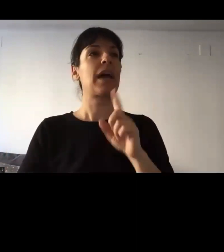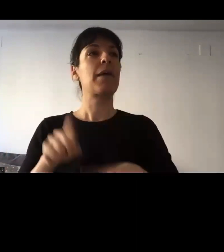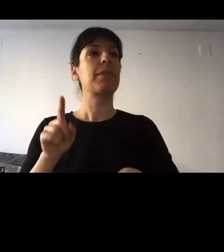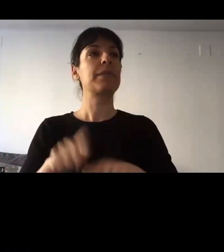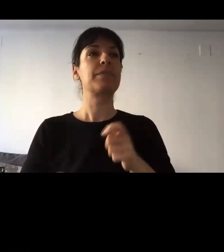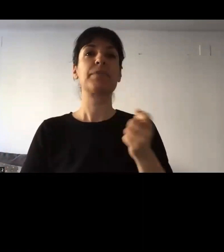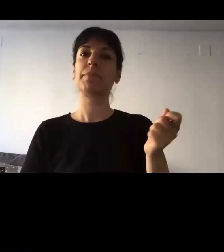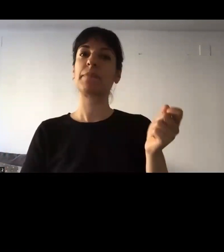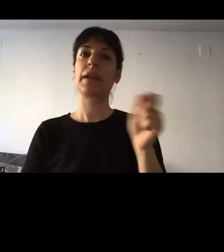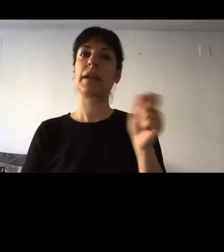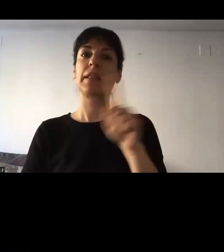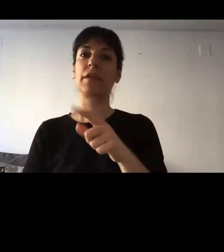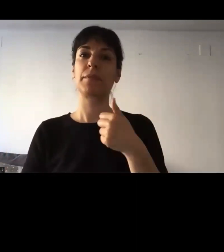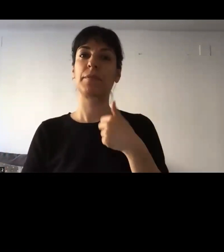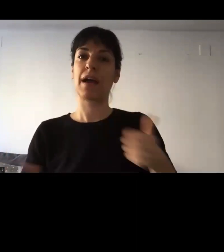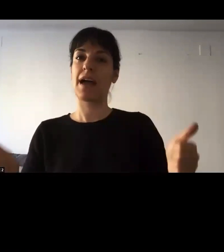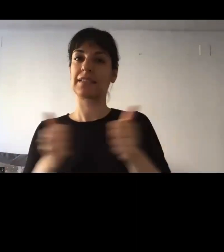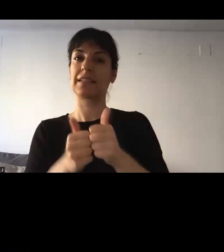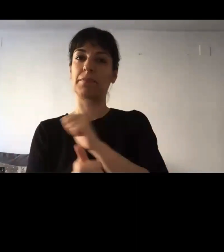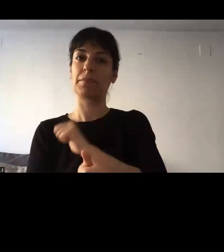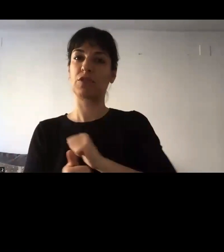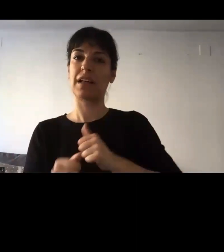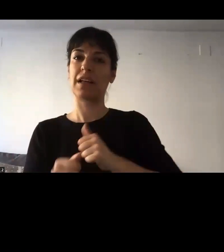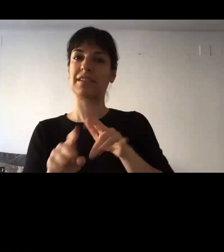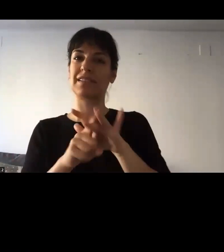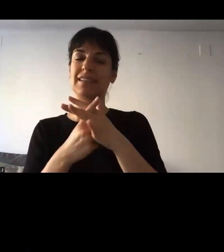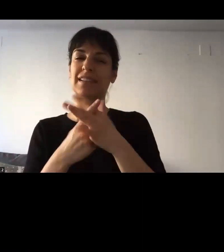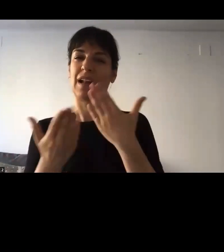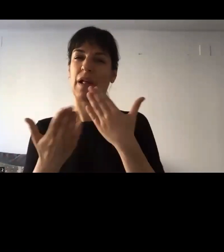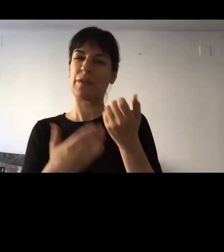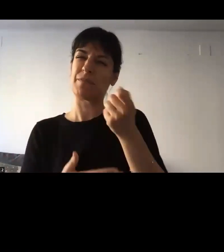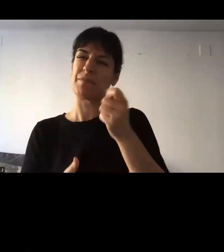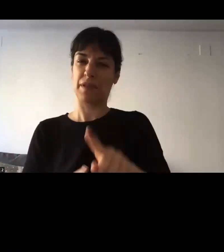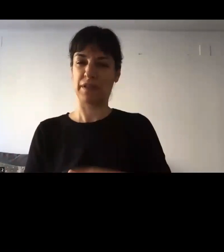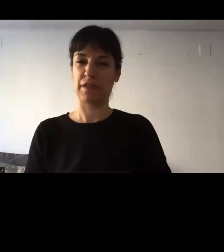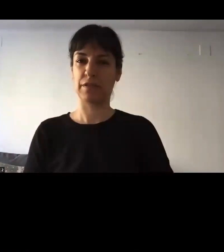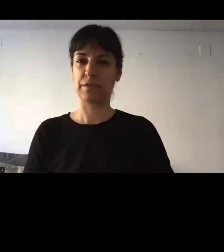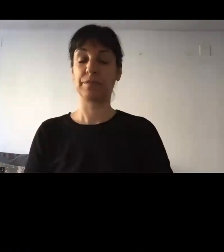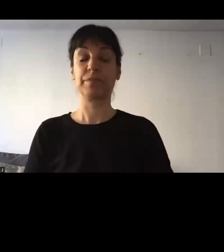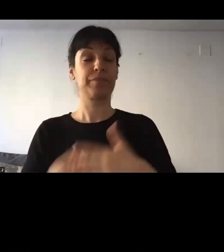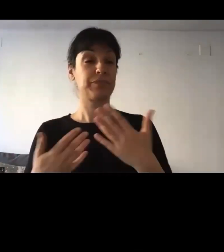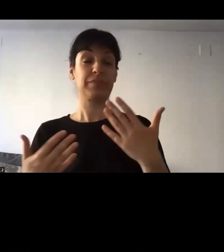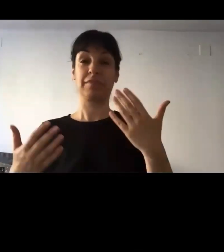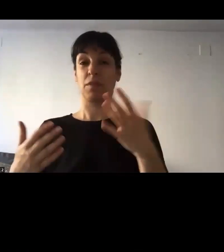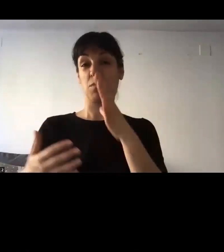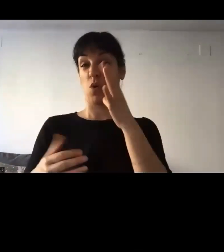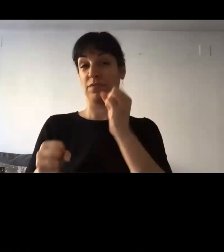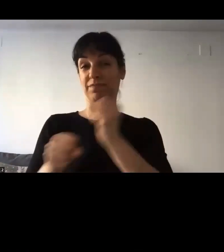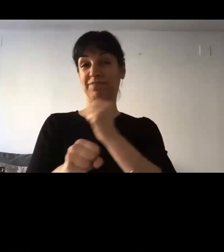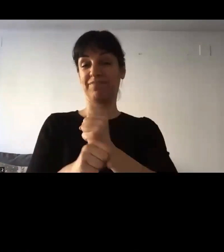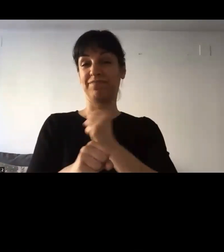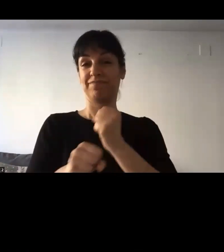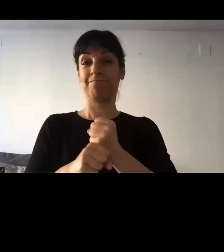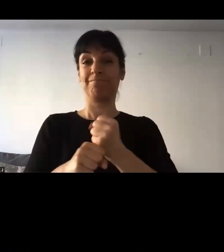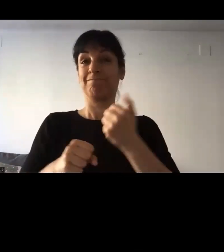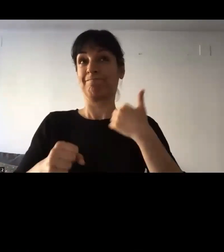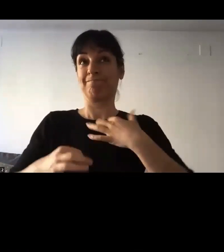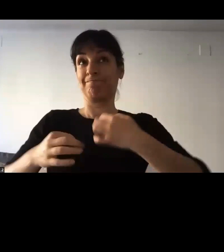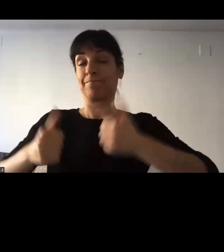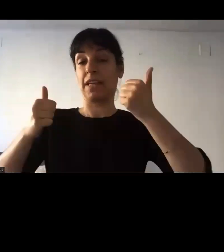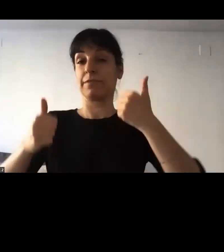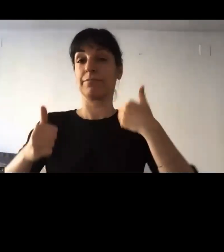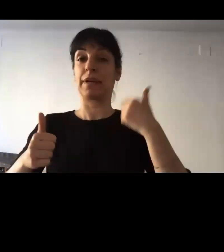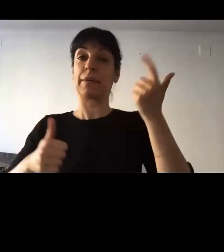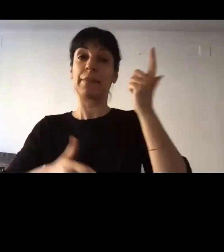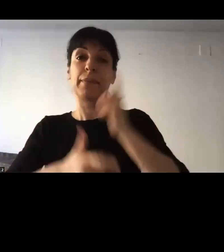mis asistentes personales. Llegó un momento que por motivos laborales tenía que hacer viajes o ir a determinados sitios